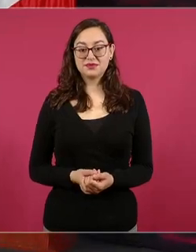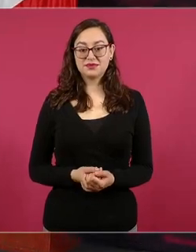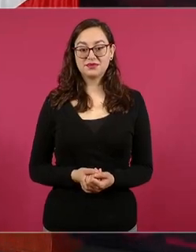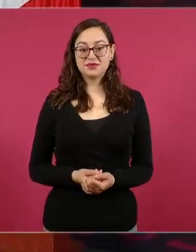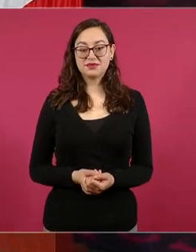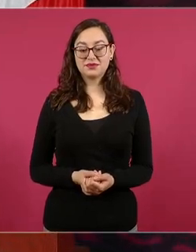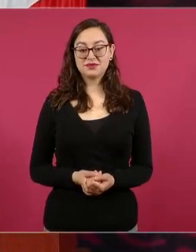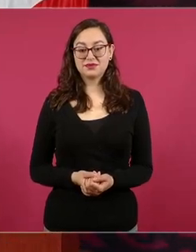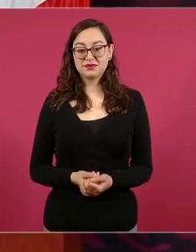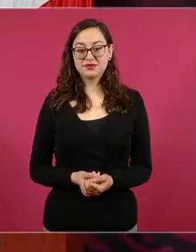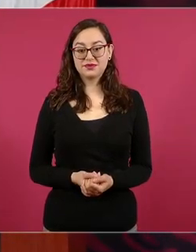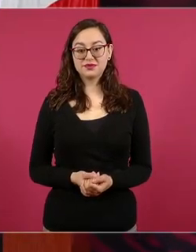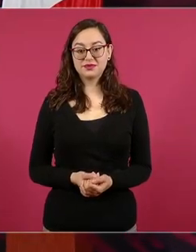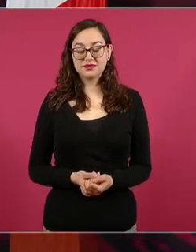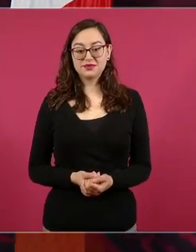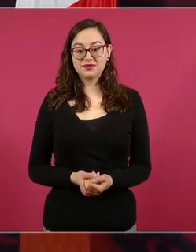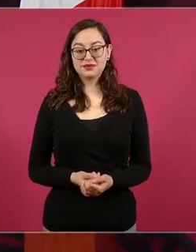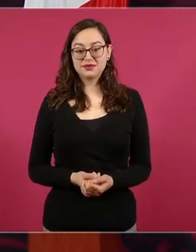vamos a